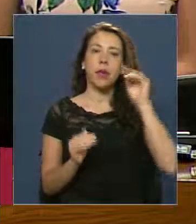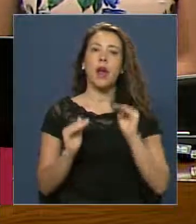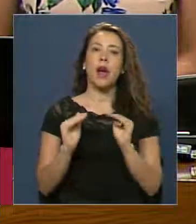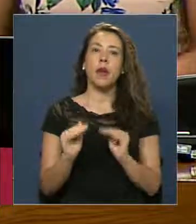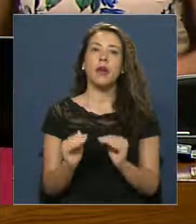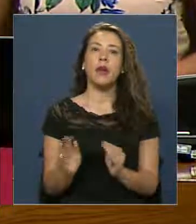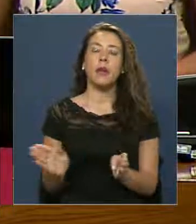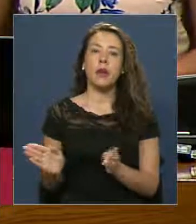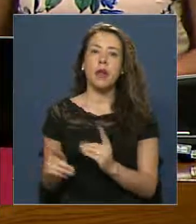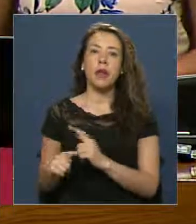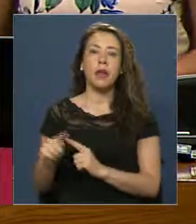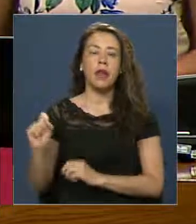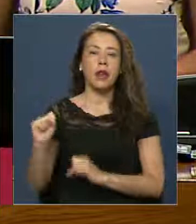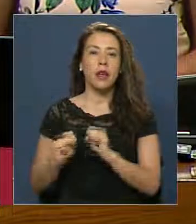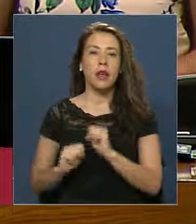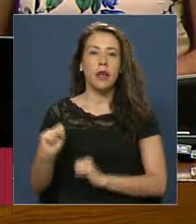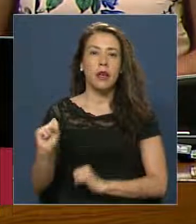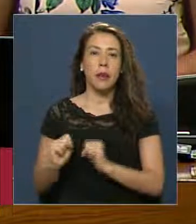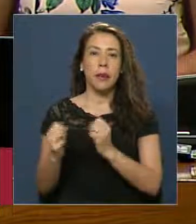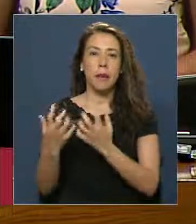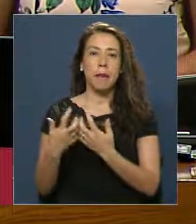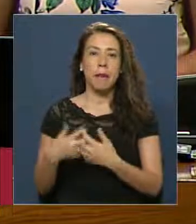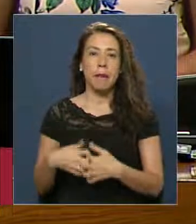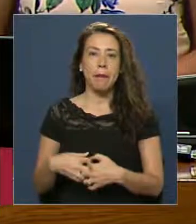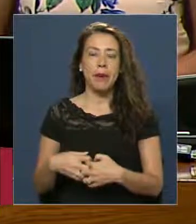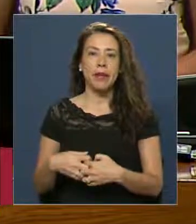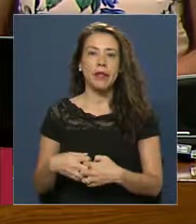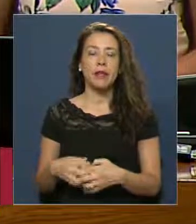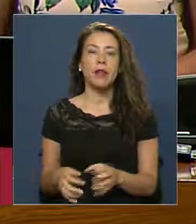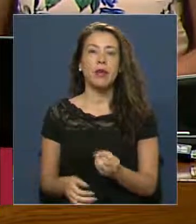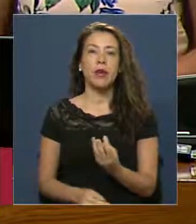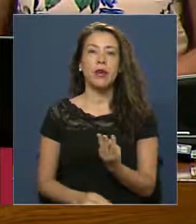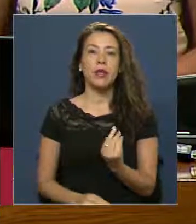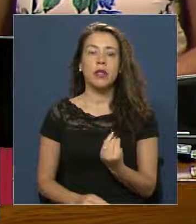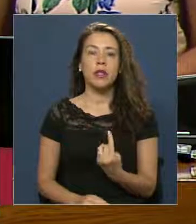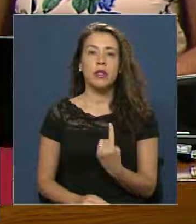las micro, pequeñas y medianas empresas, boletín